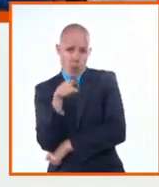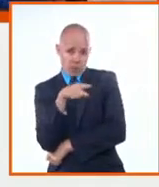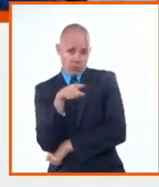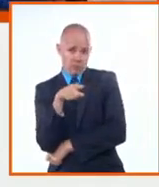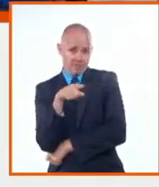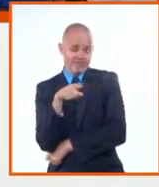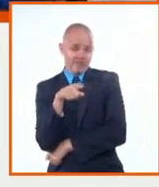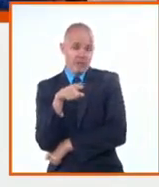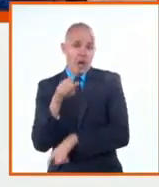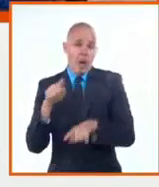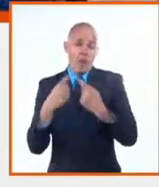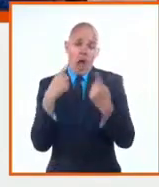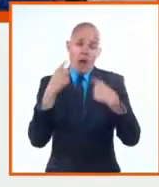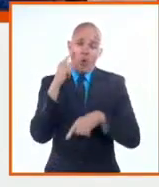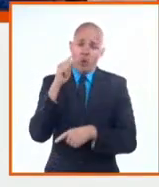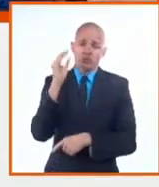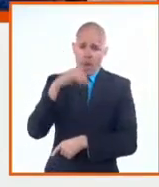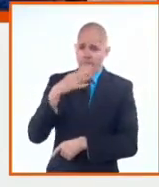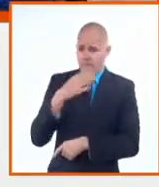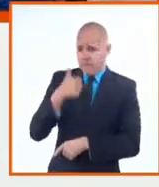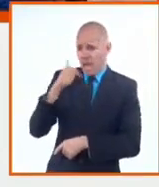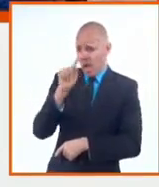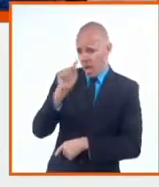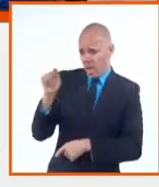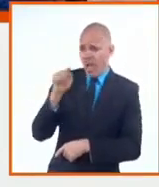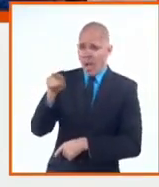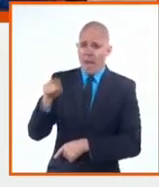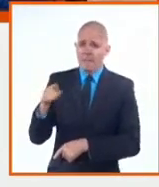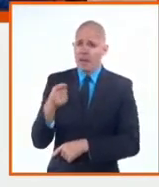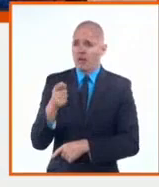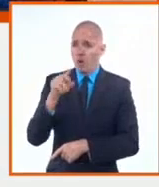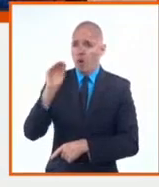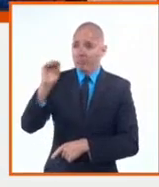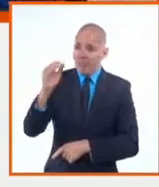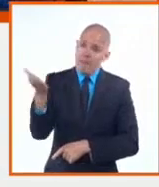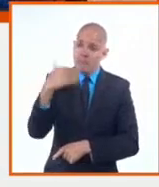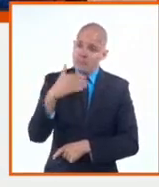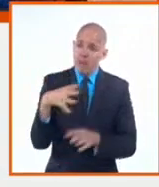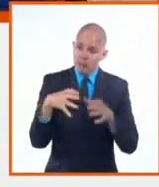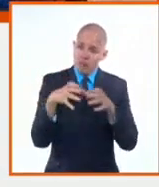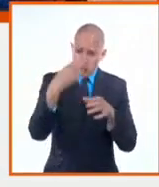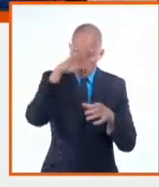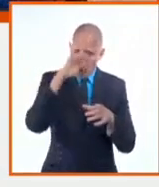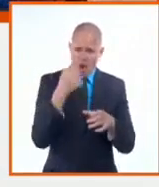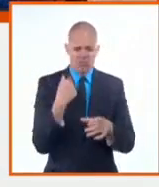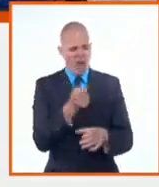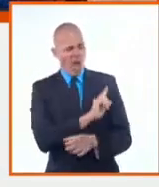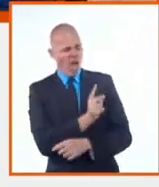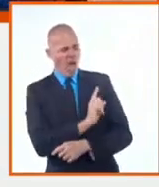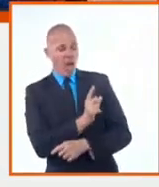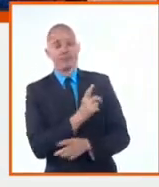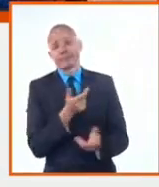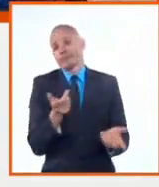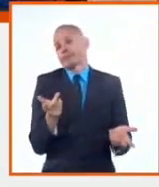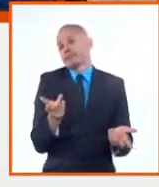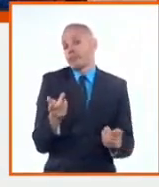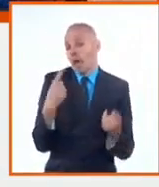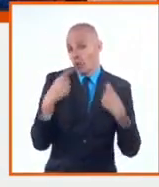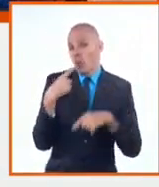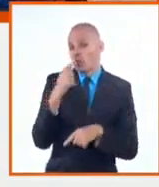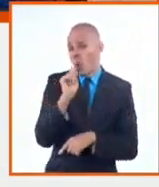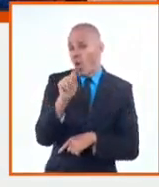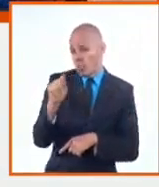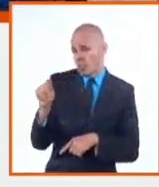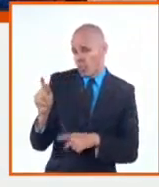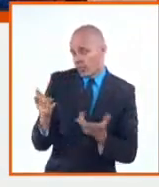jugar por cuba porque aman Su patria respetan su bandera respetan al pueblo Y eso bueno lo logramos eso es algo que